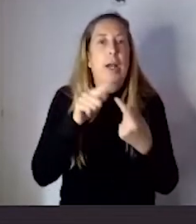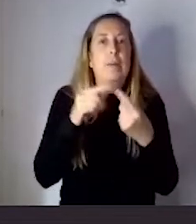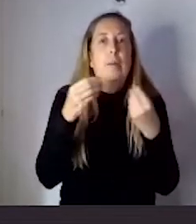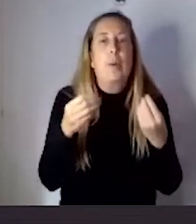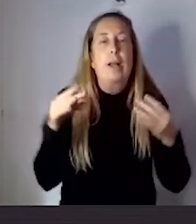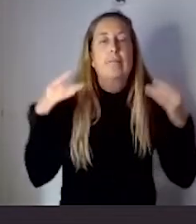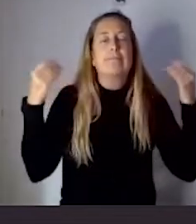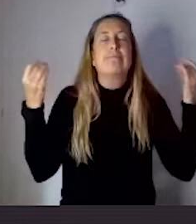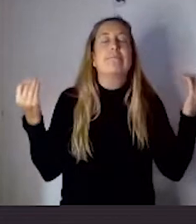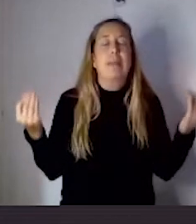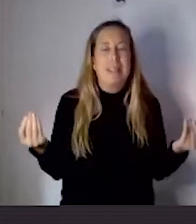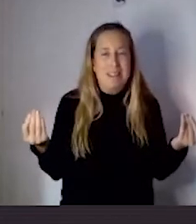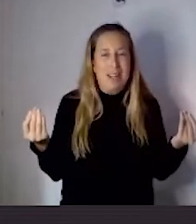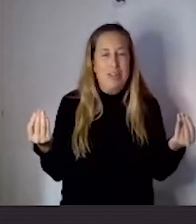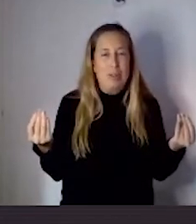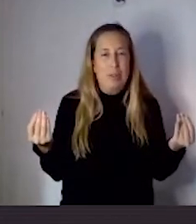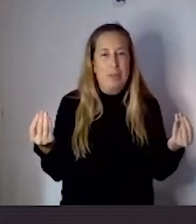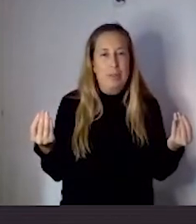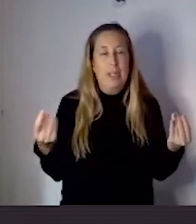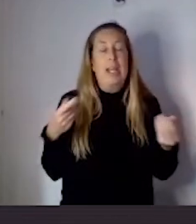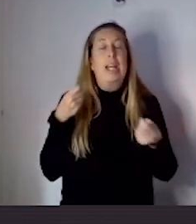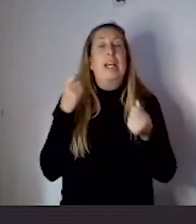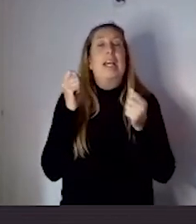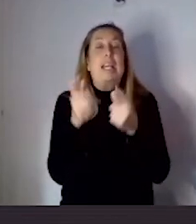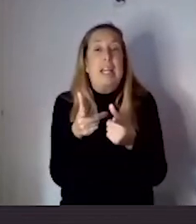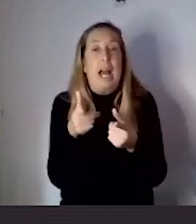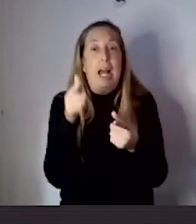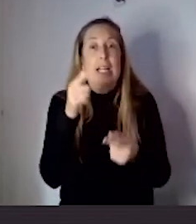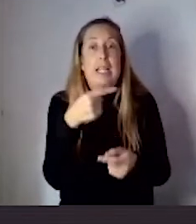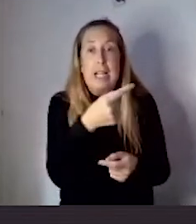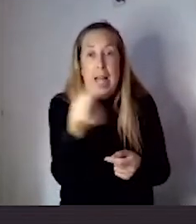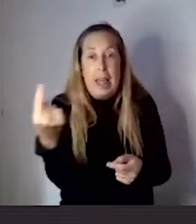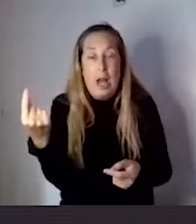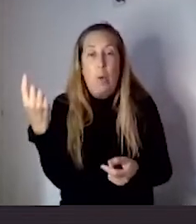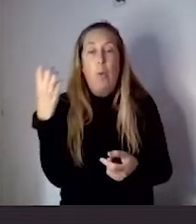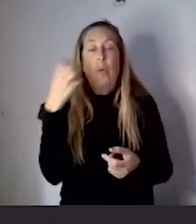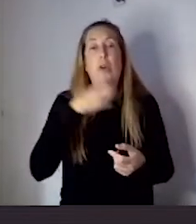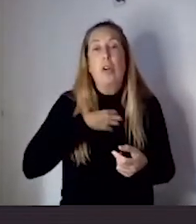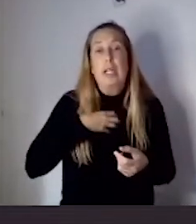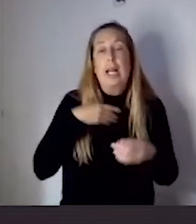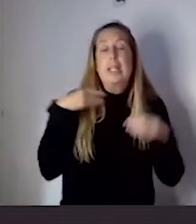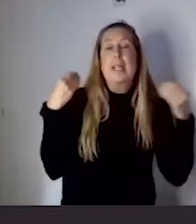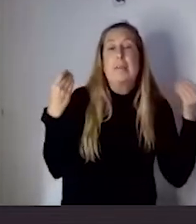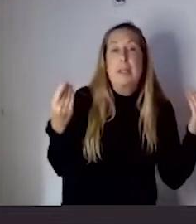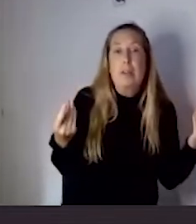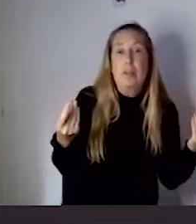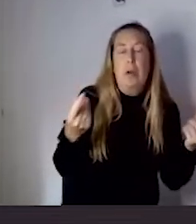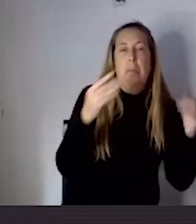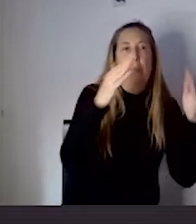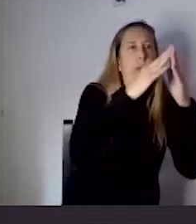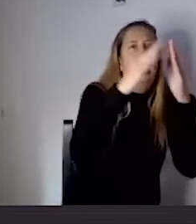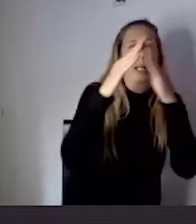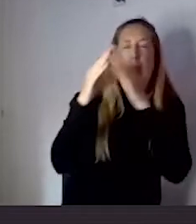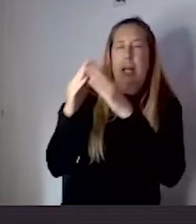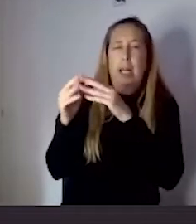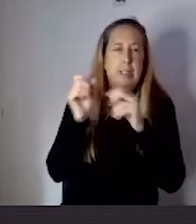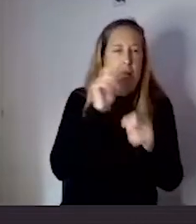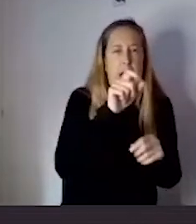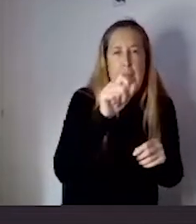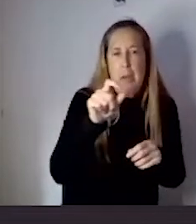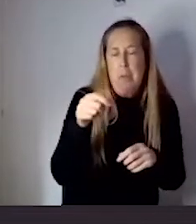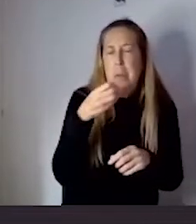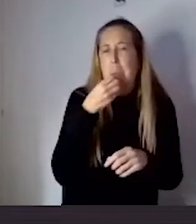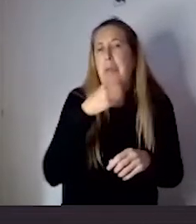acceso a clases de bienestar brindar oportunidades para meditar dentro de tu casa o en el go donde sea que estés y